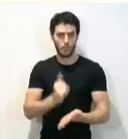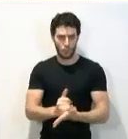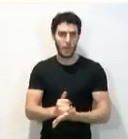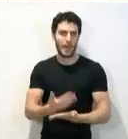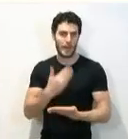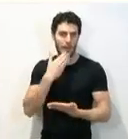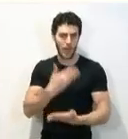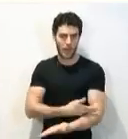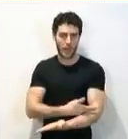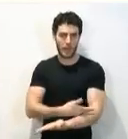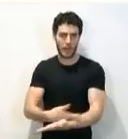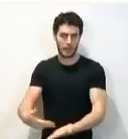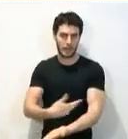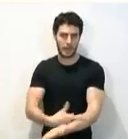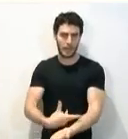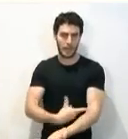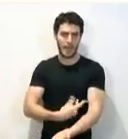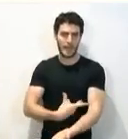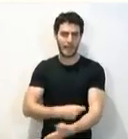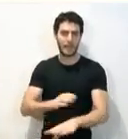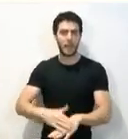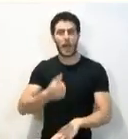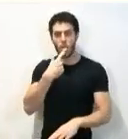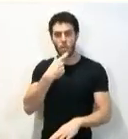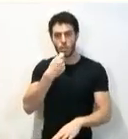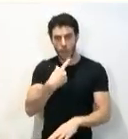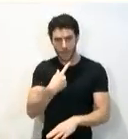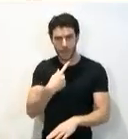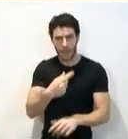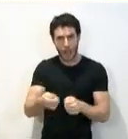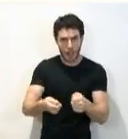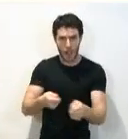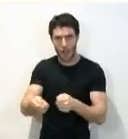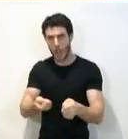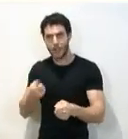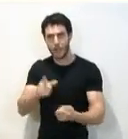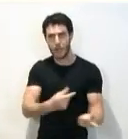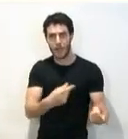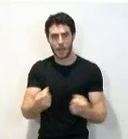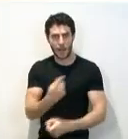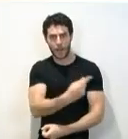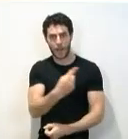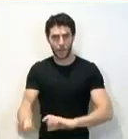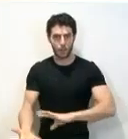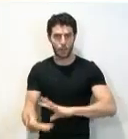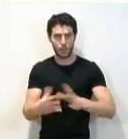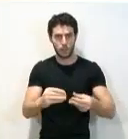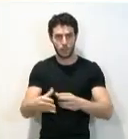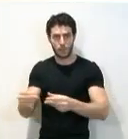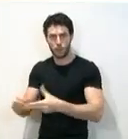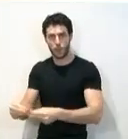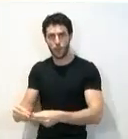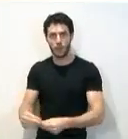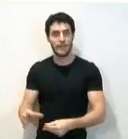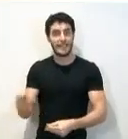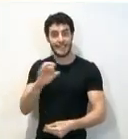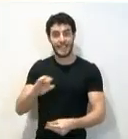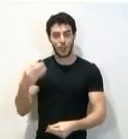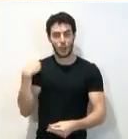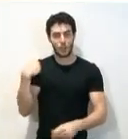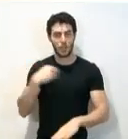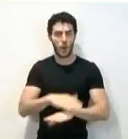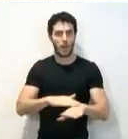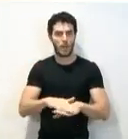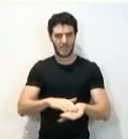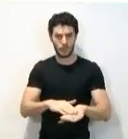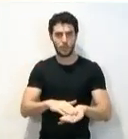sangre para ajustar las dosis y las necesidades de cada paciente. El Sintrón es imprescindible, más allá de